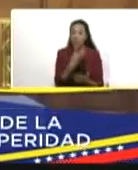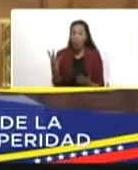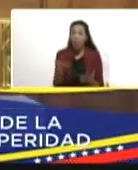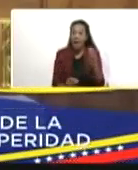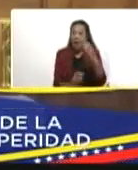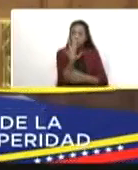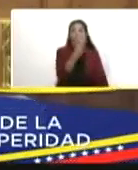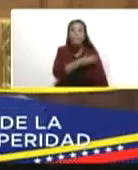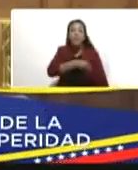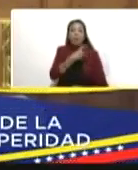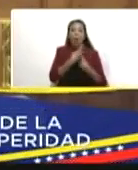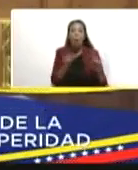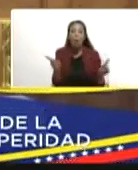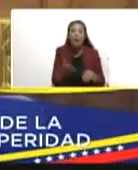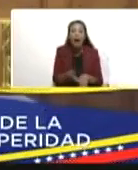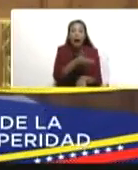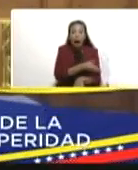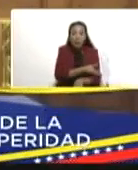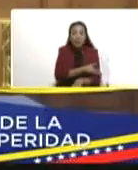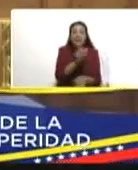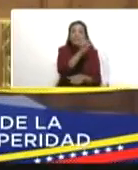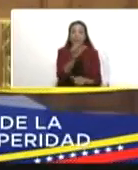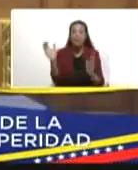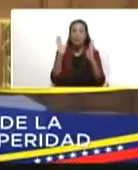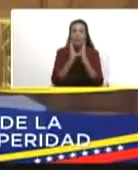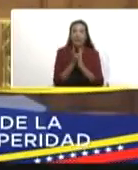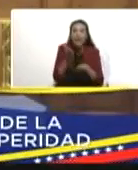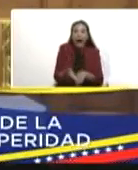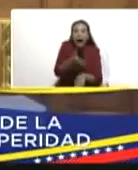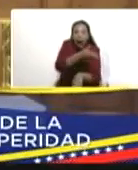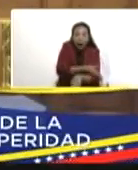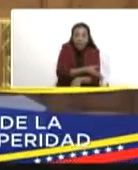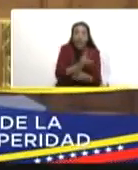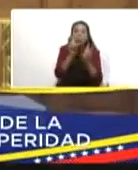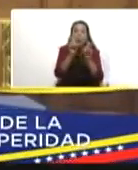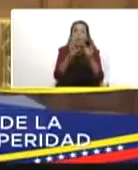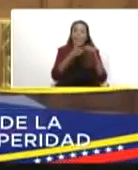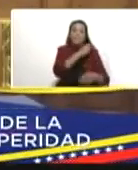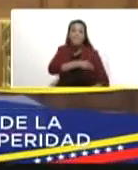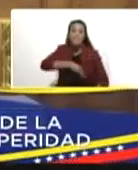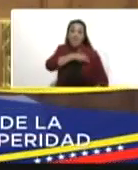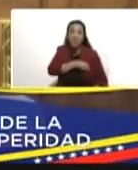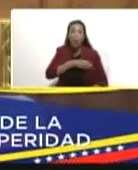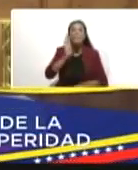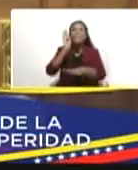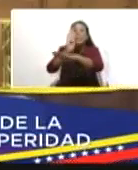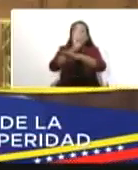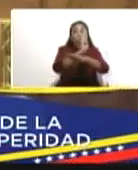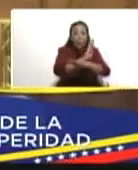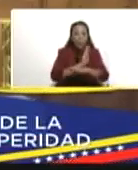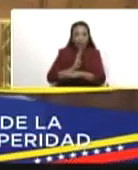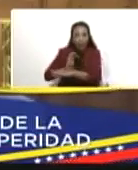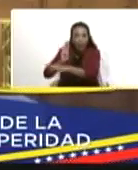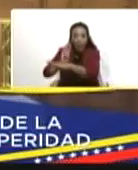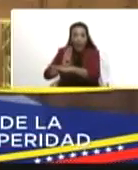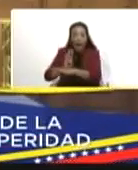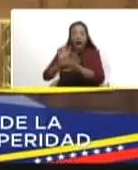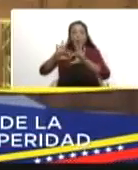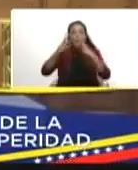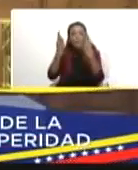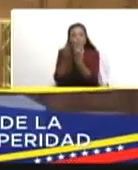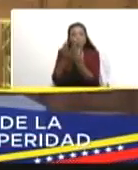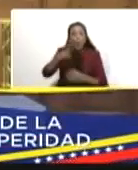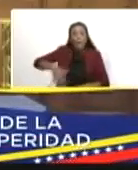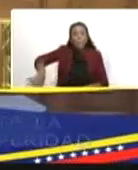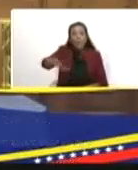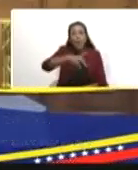2024 antes que llegue la semana santa una nueva gran misión para proteger a nuestro pueblo más